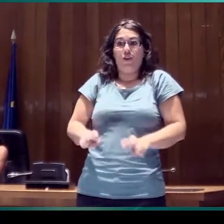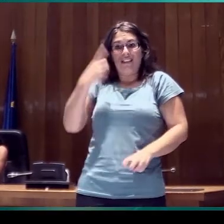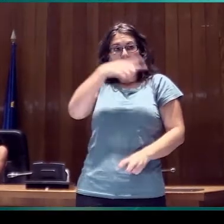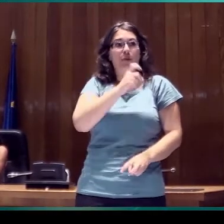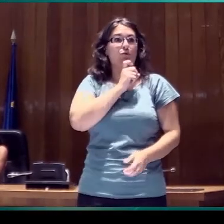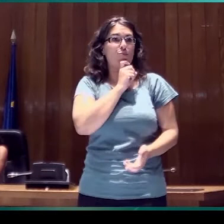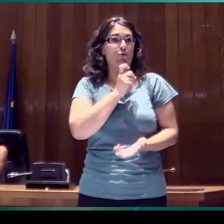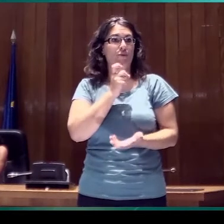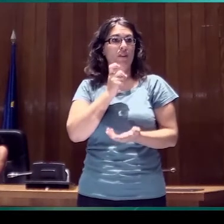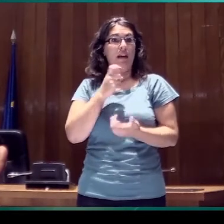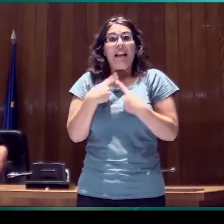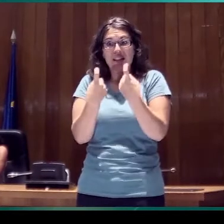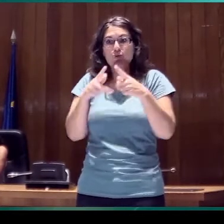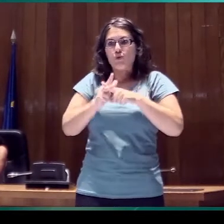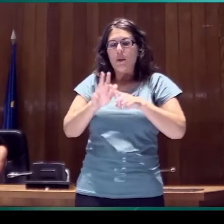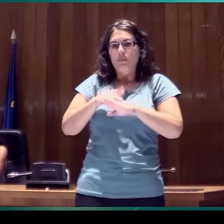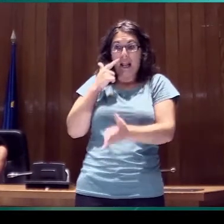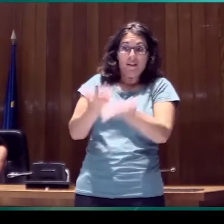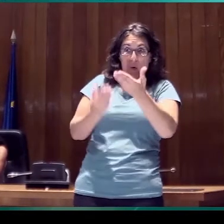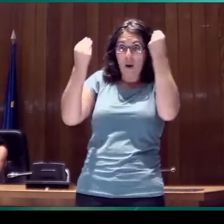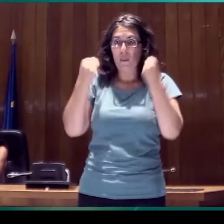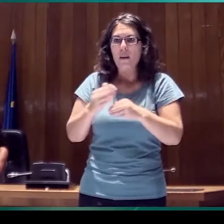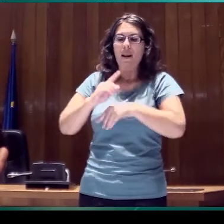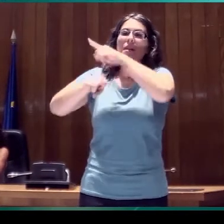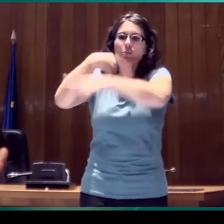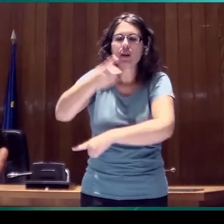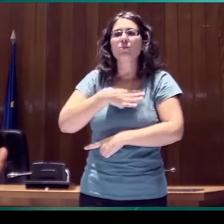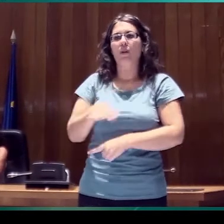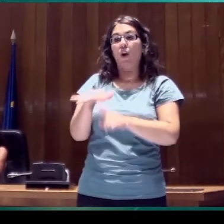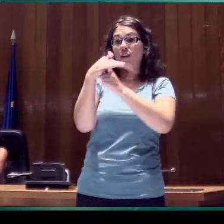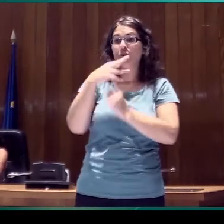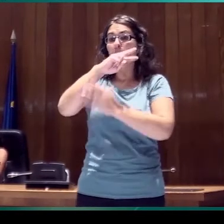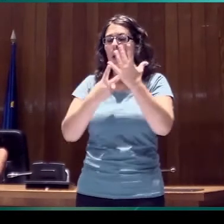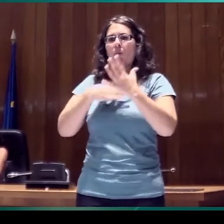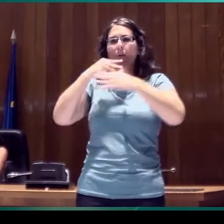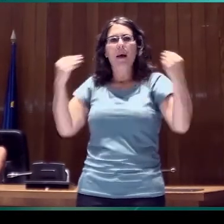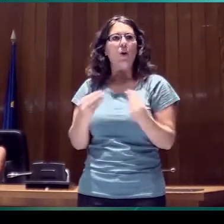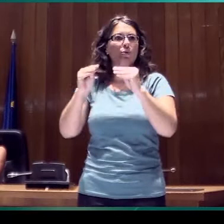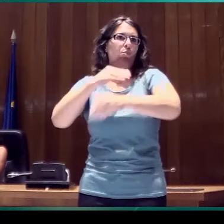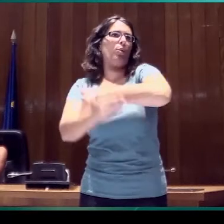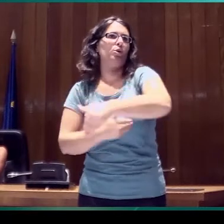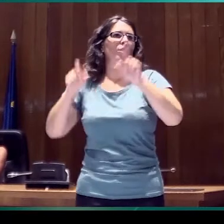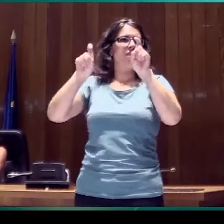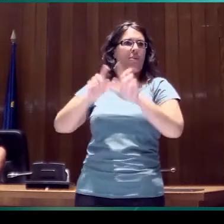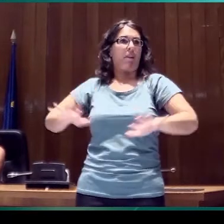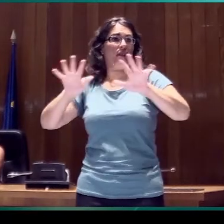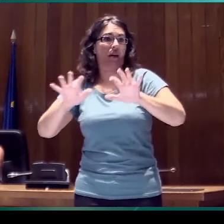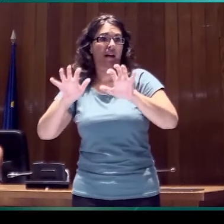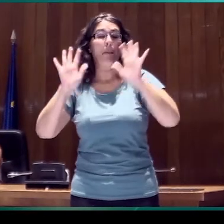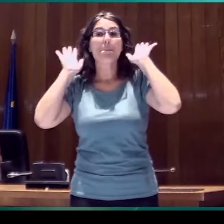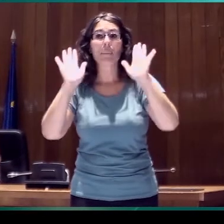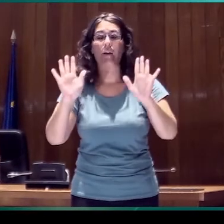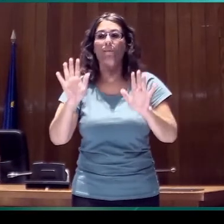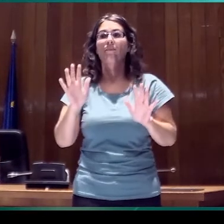esos instrumentos para mejorar las estrategias de enseñanza-aprendizaje en los contextos bilingües. Pero es que, además, la evaluación, de alguna manera,